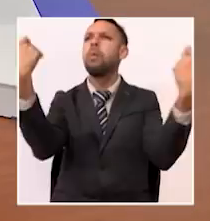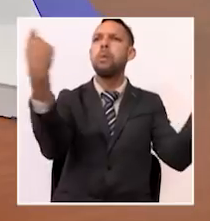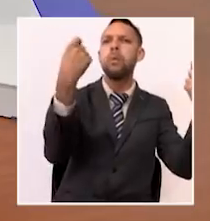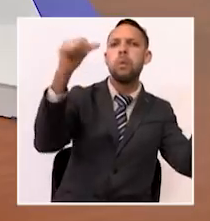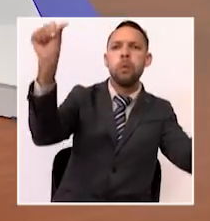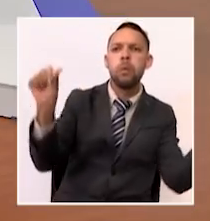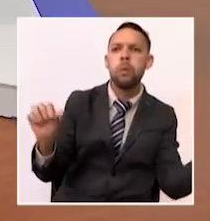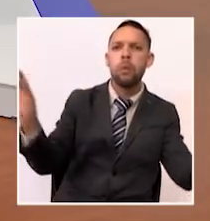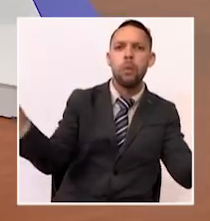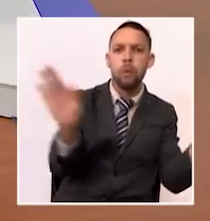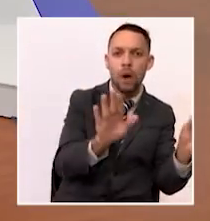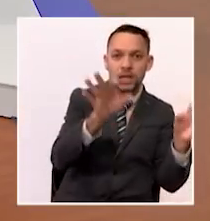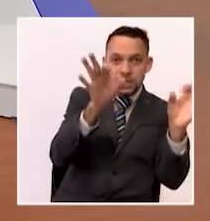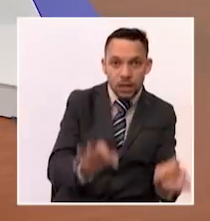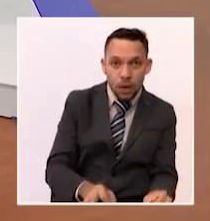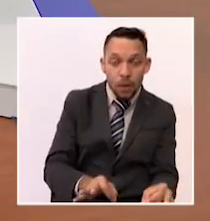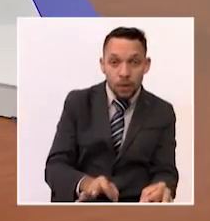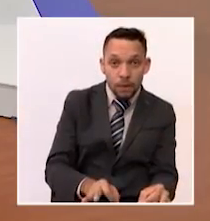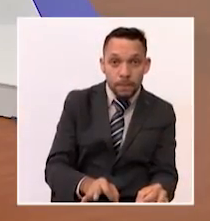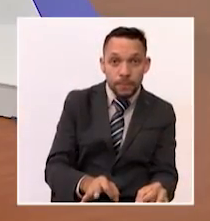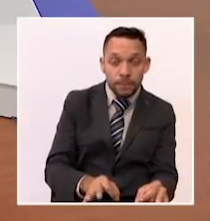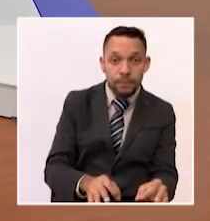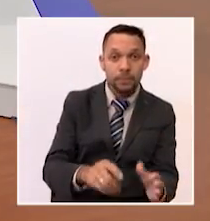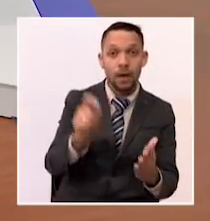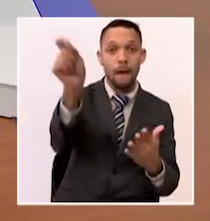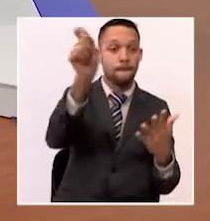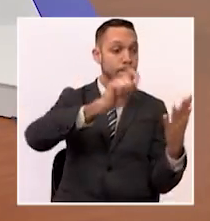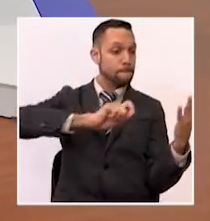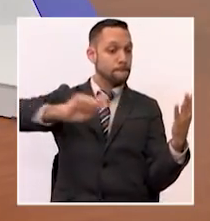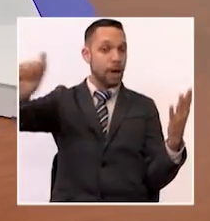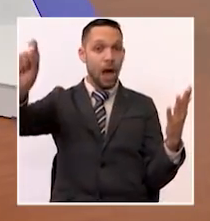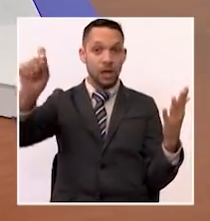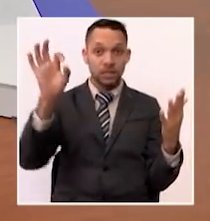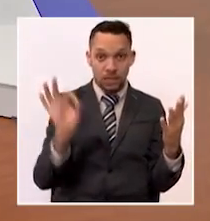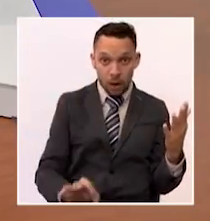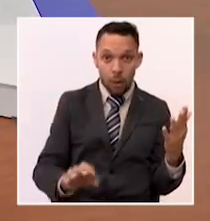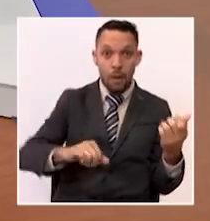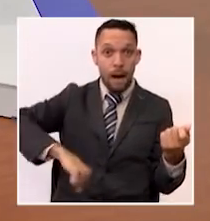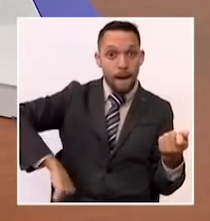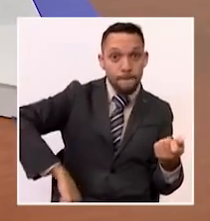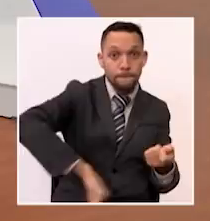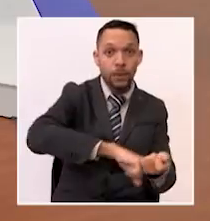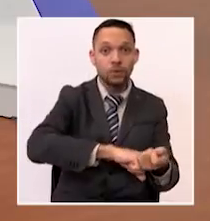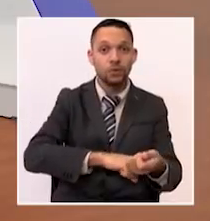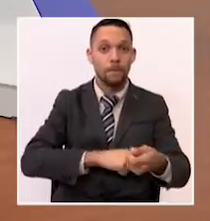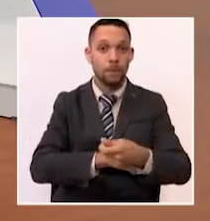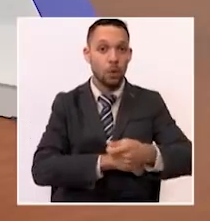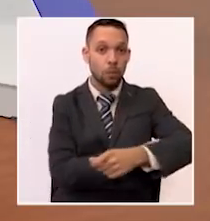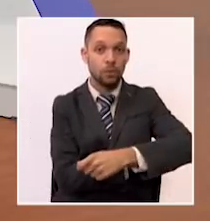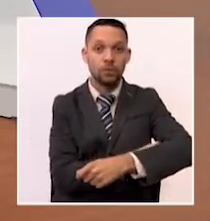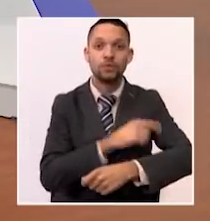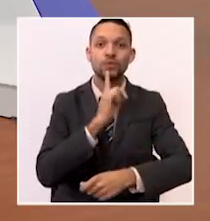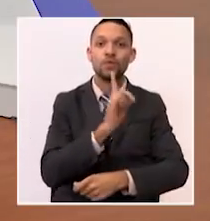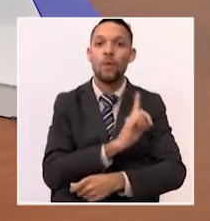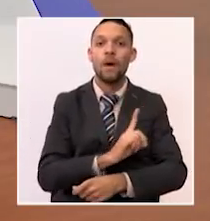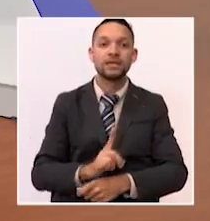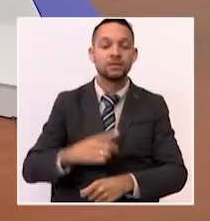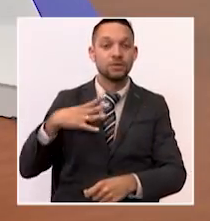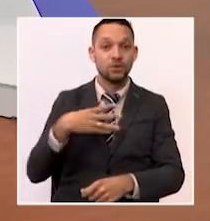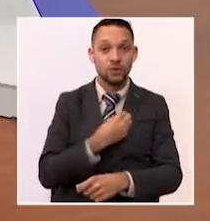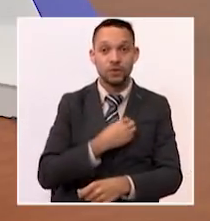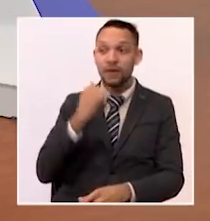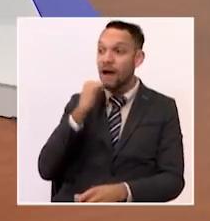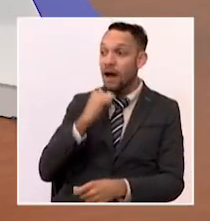son jabones realmente avalados, como dicen ellos, que por la Sociedad Colombiana de Ginecología. Los ginecólogos no avalamos ningún jabón, porque